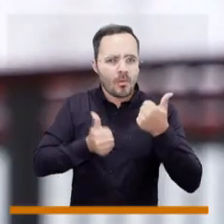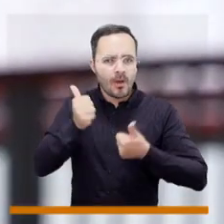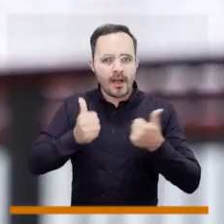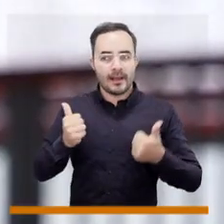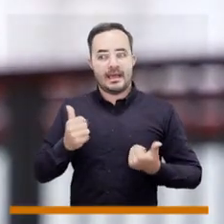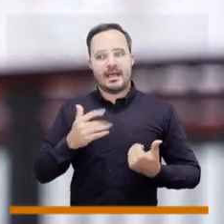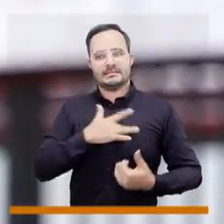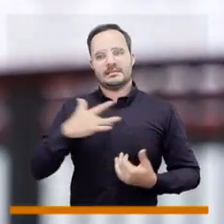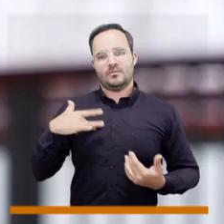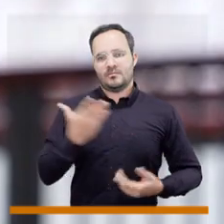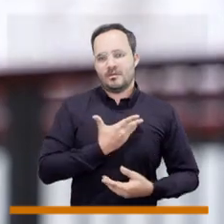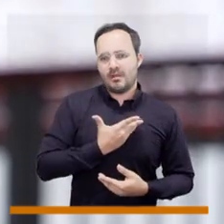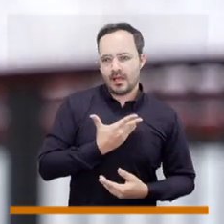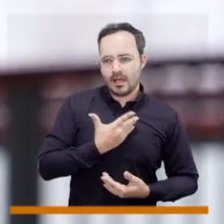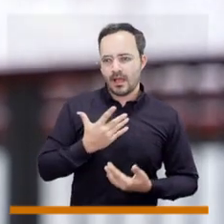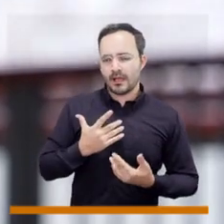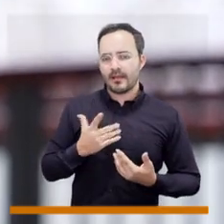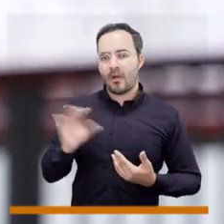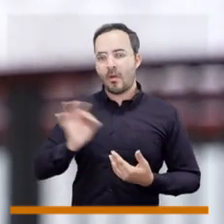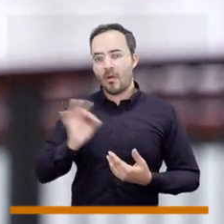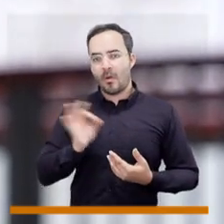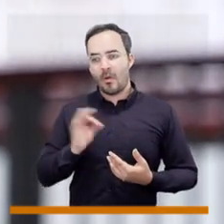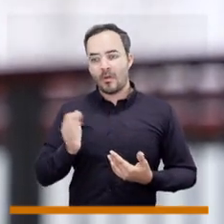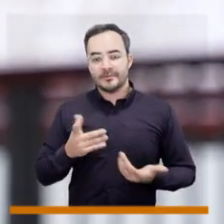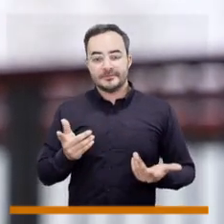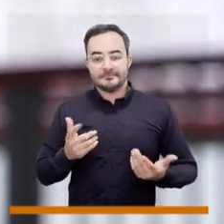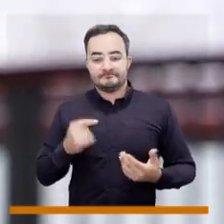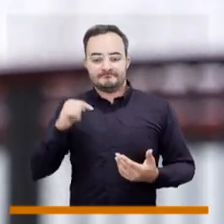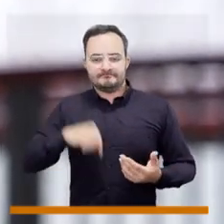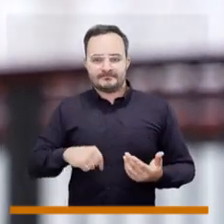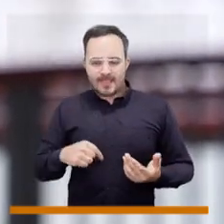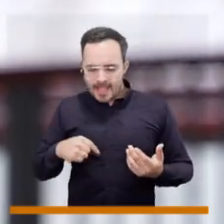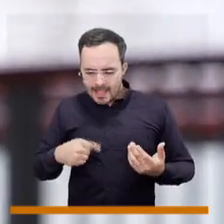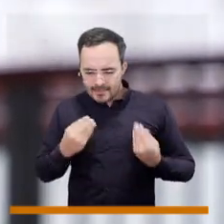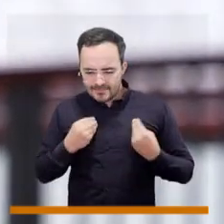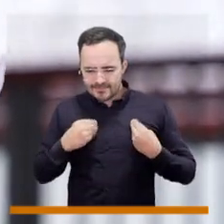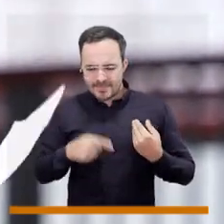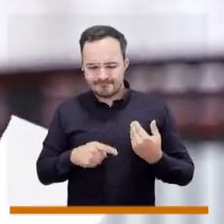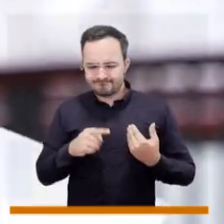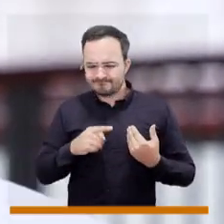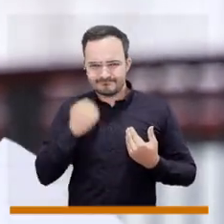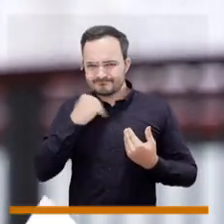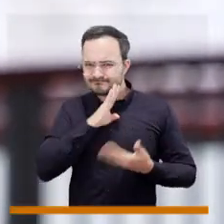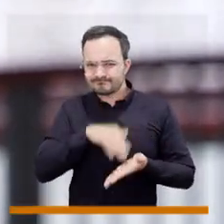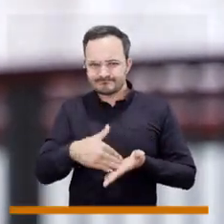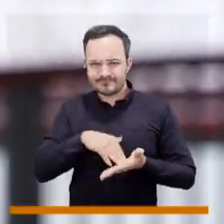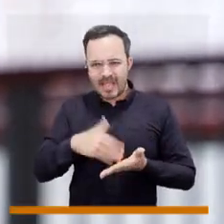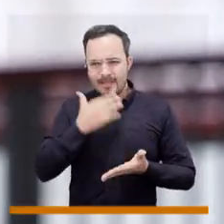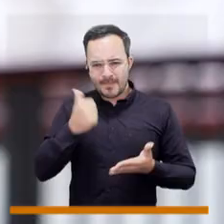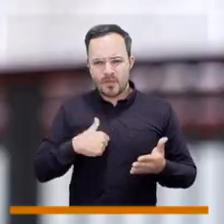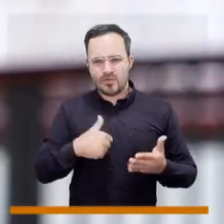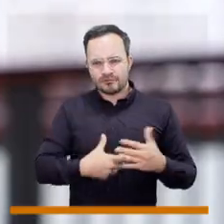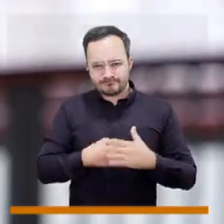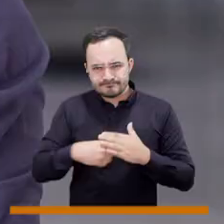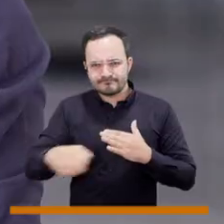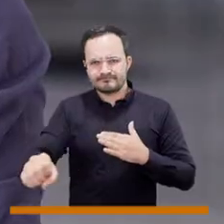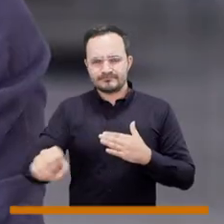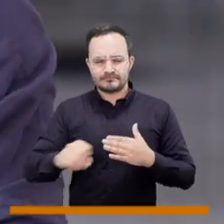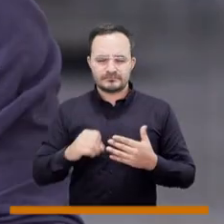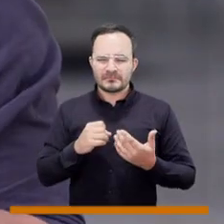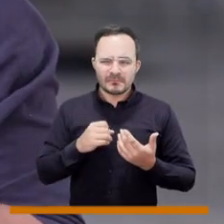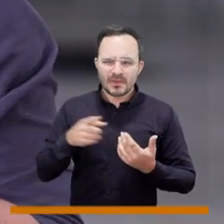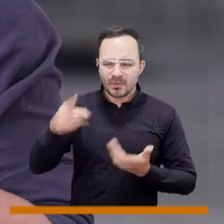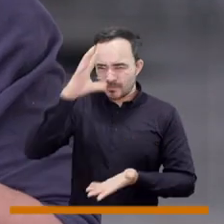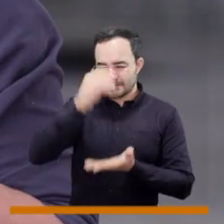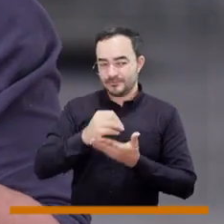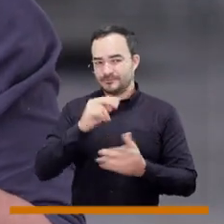la vida, tanto de la madre como del posible también ser que viene en camino? Sí,